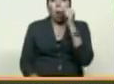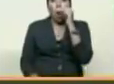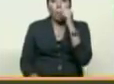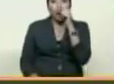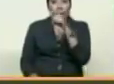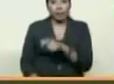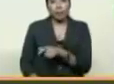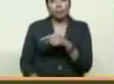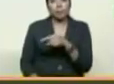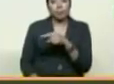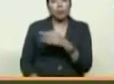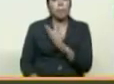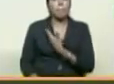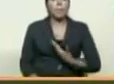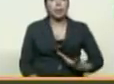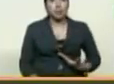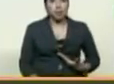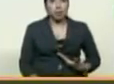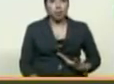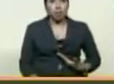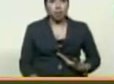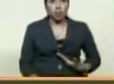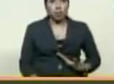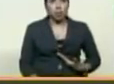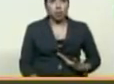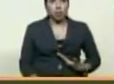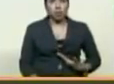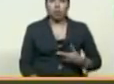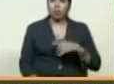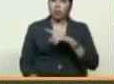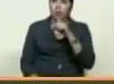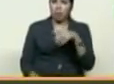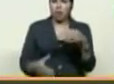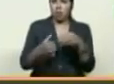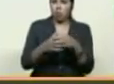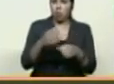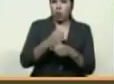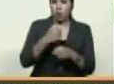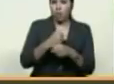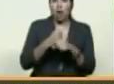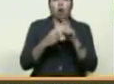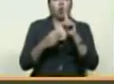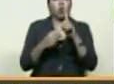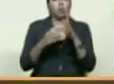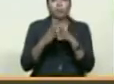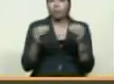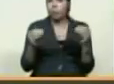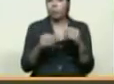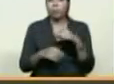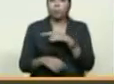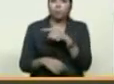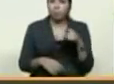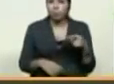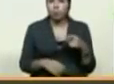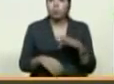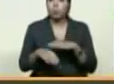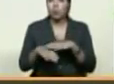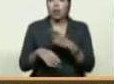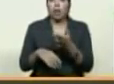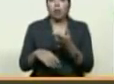Churio, presidente de Ferrominera, de todo su equipo, de todos sus trabajadores, por el